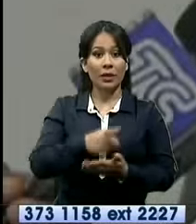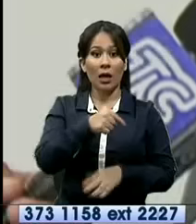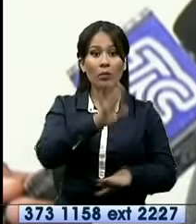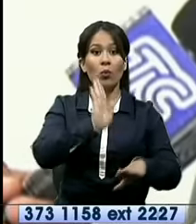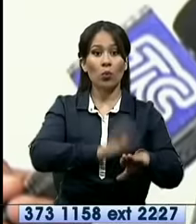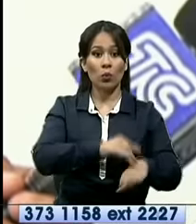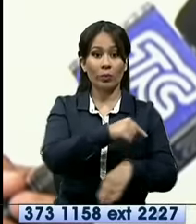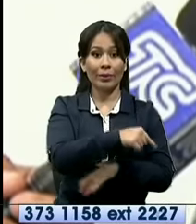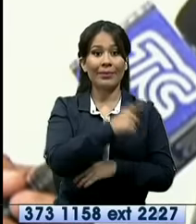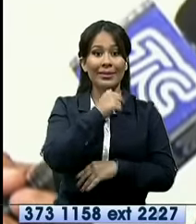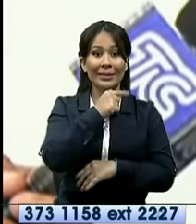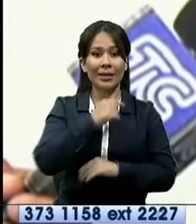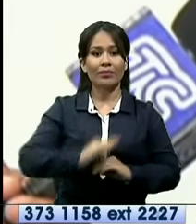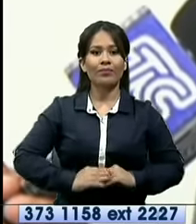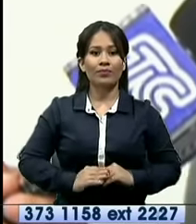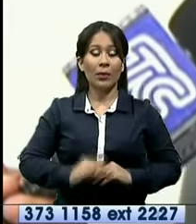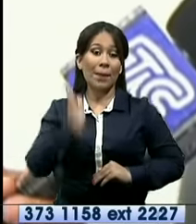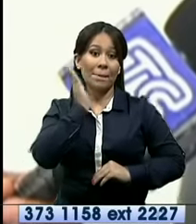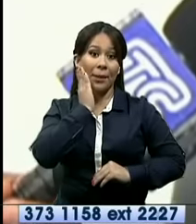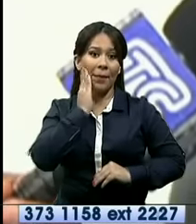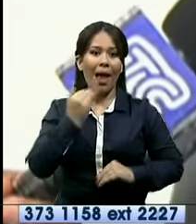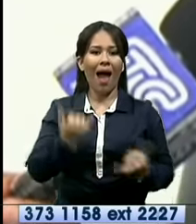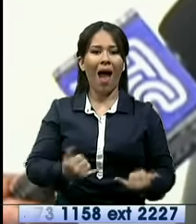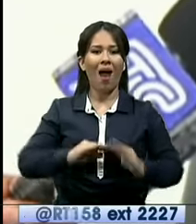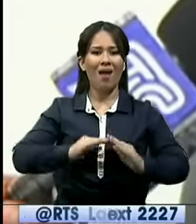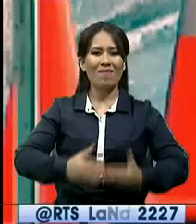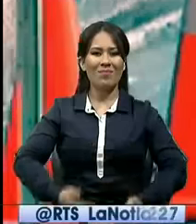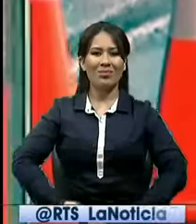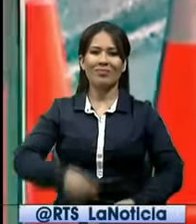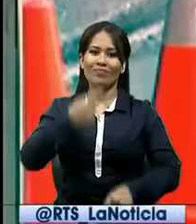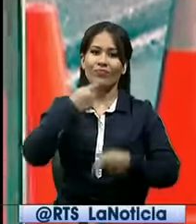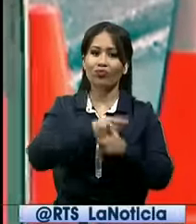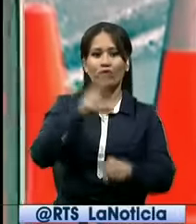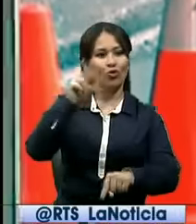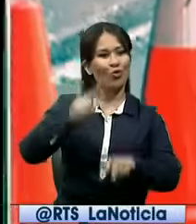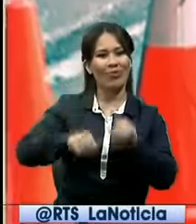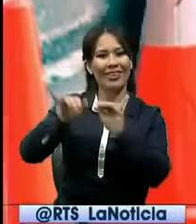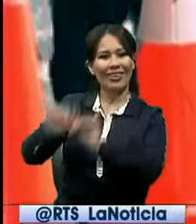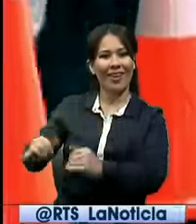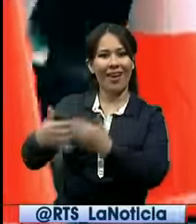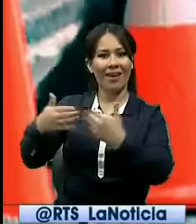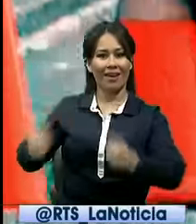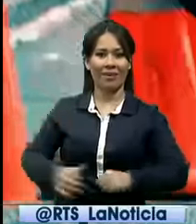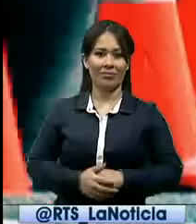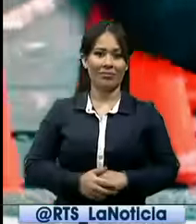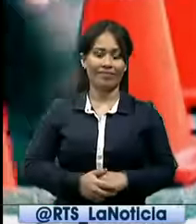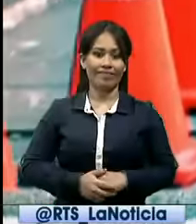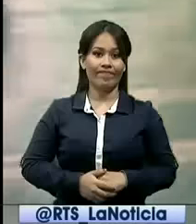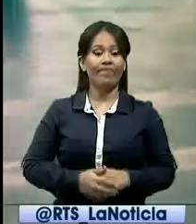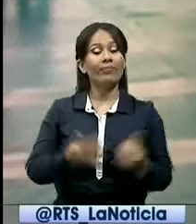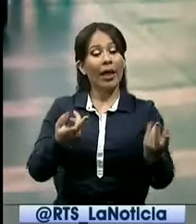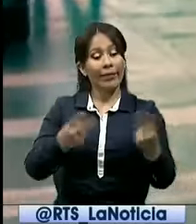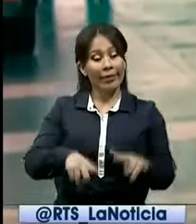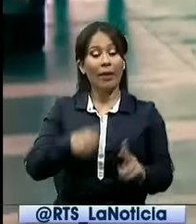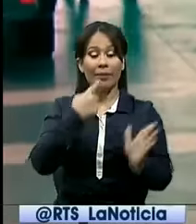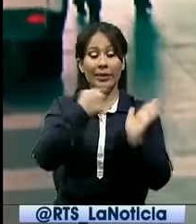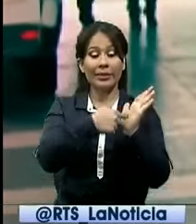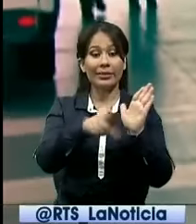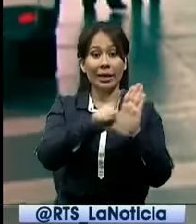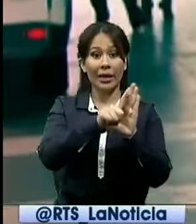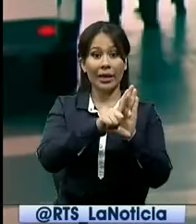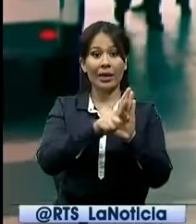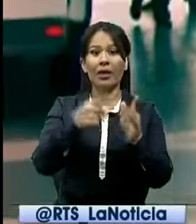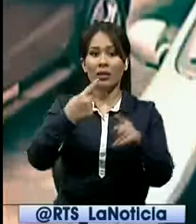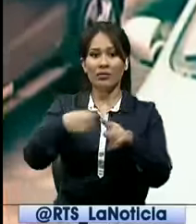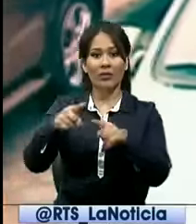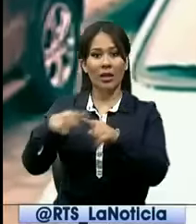se encuentra en estado de gravidez, es decir, está embarazada. El mismo COIP establece otras situaciones por la que no se